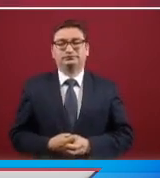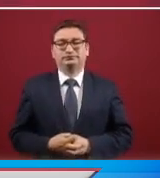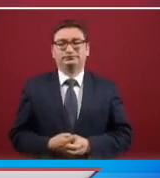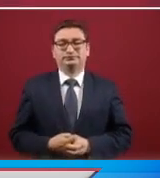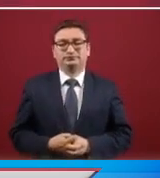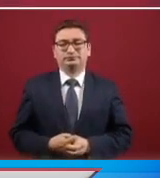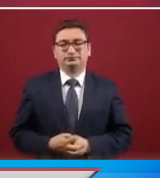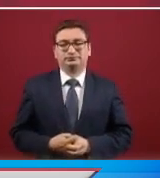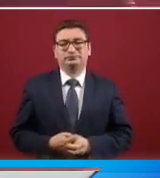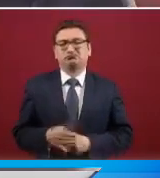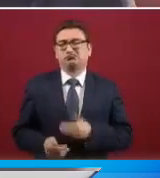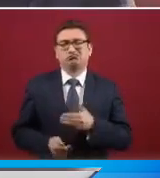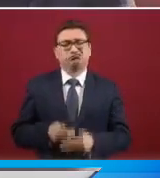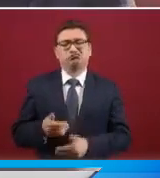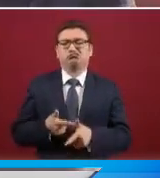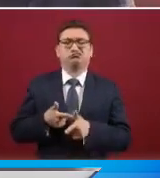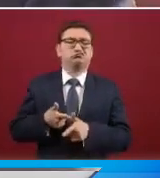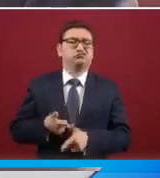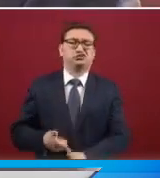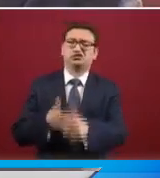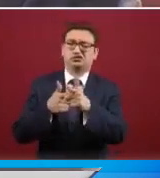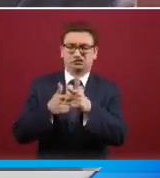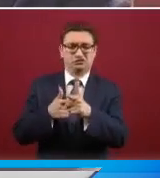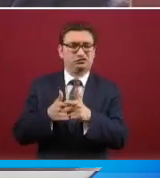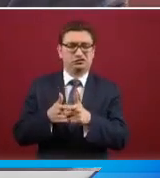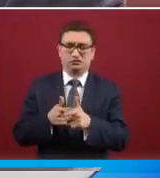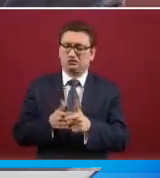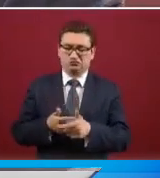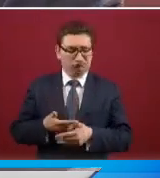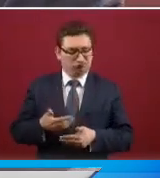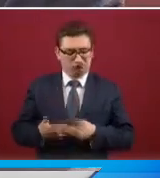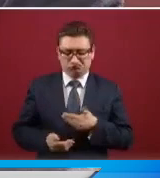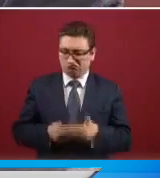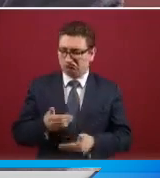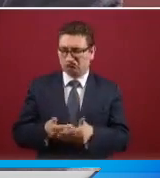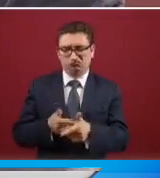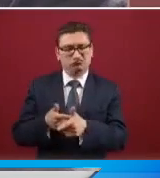de todas maneras va caminando.